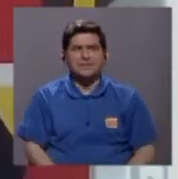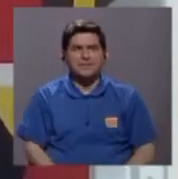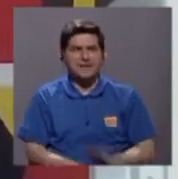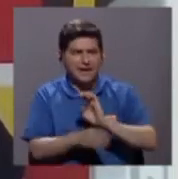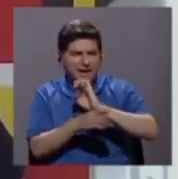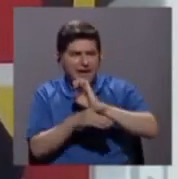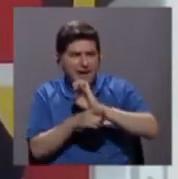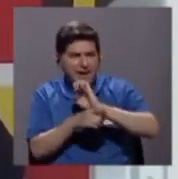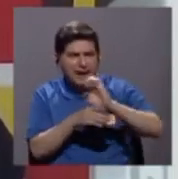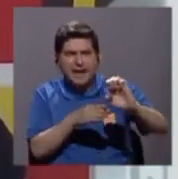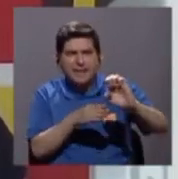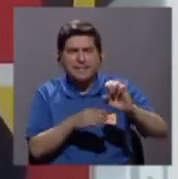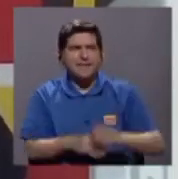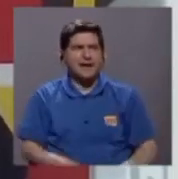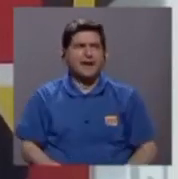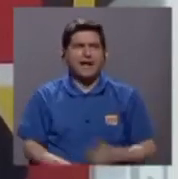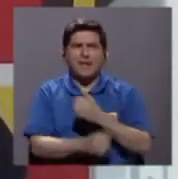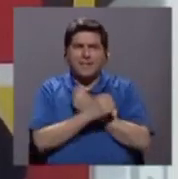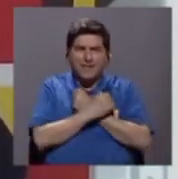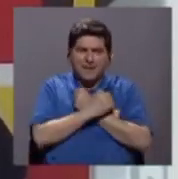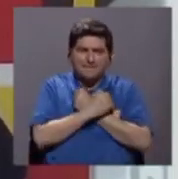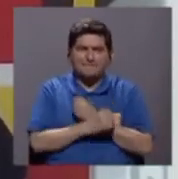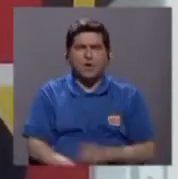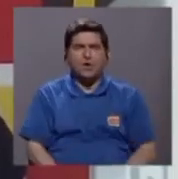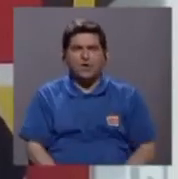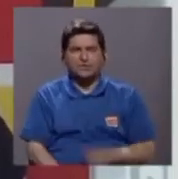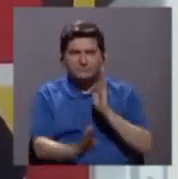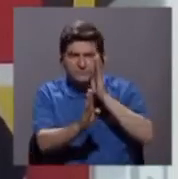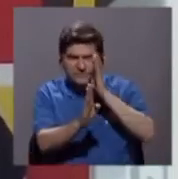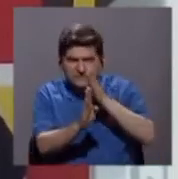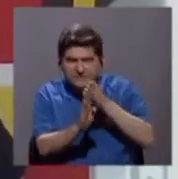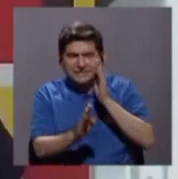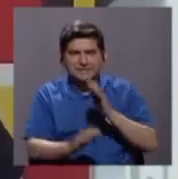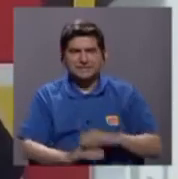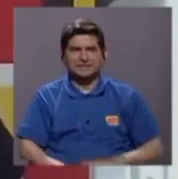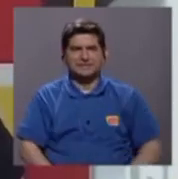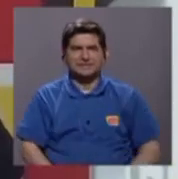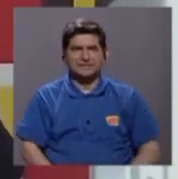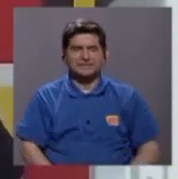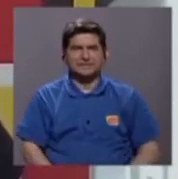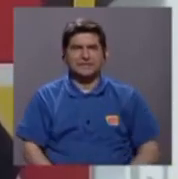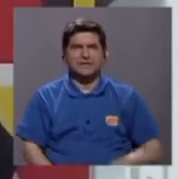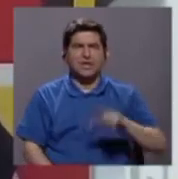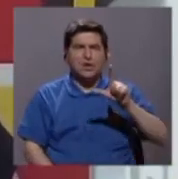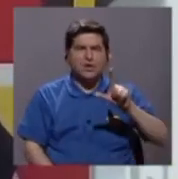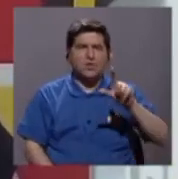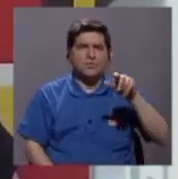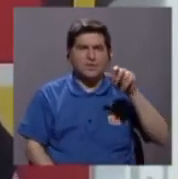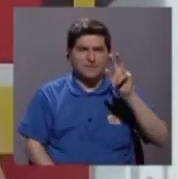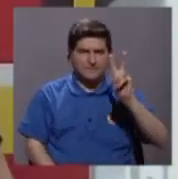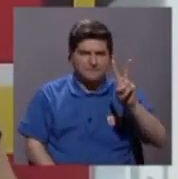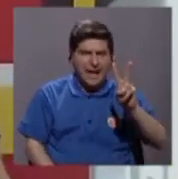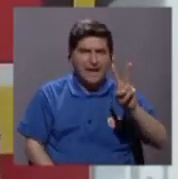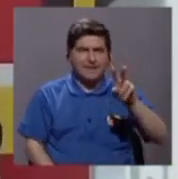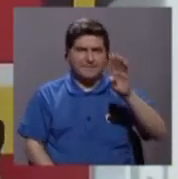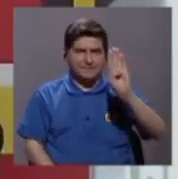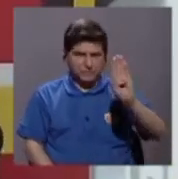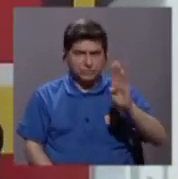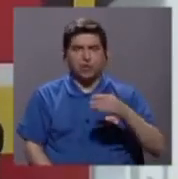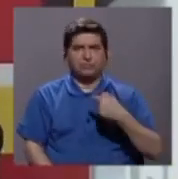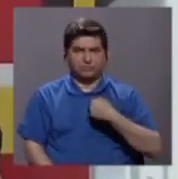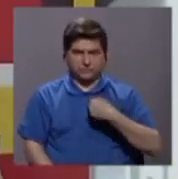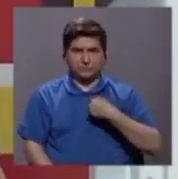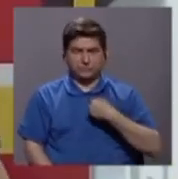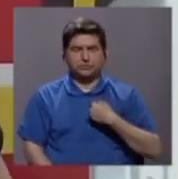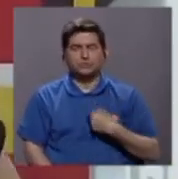de amor, una ética de fidelidad. Y Ludwig van Beethoven, para mí,